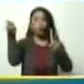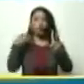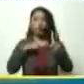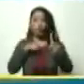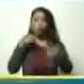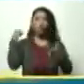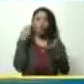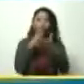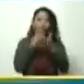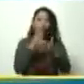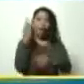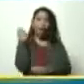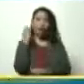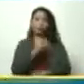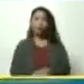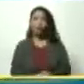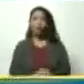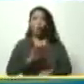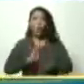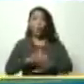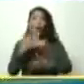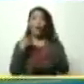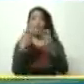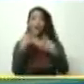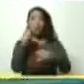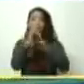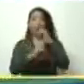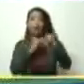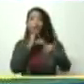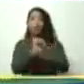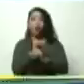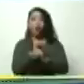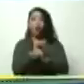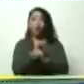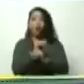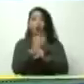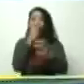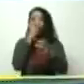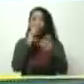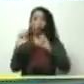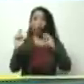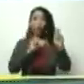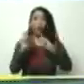mucho ayer porque estábamos en la feria internacional del turismo